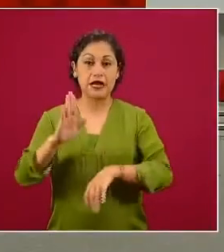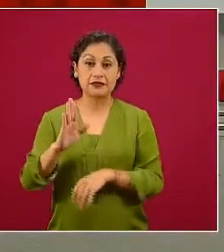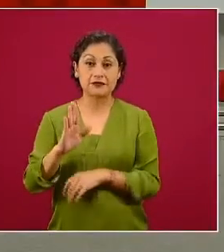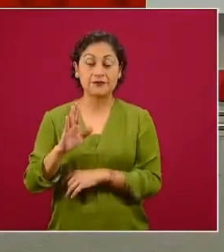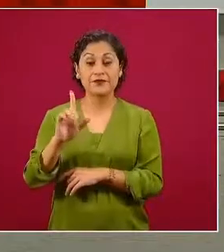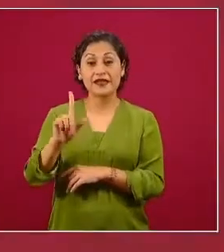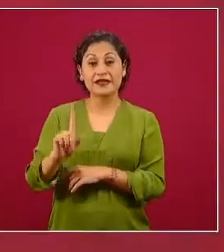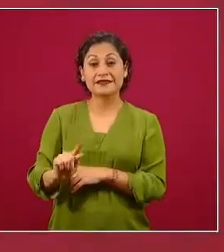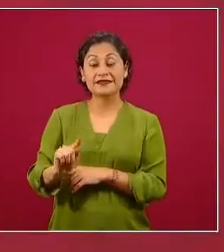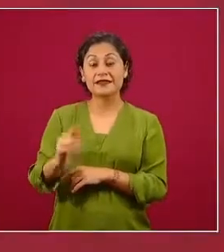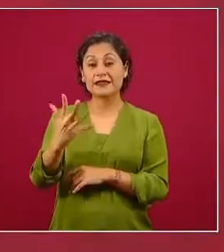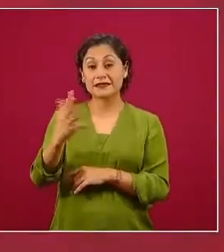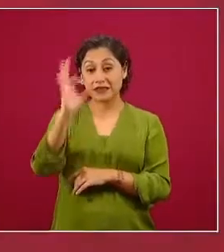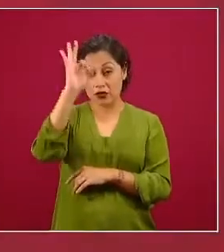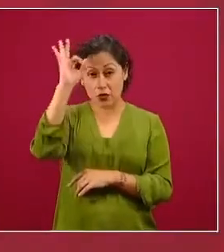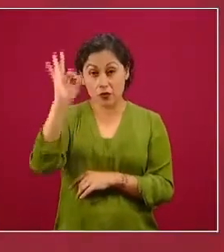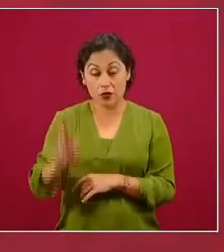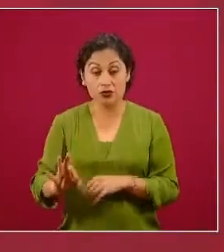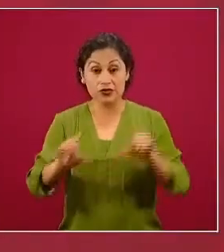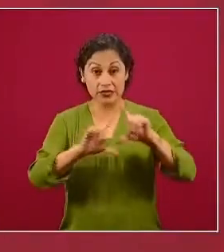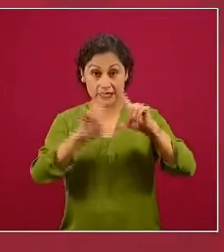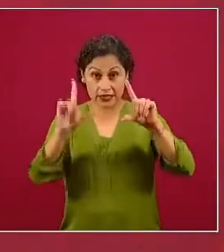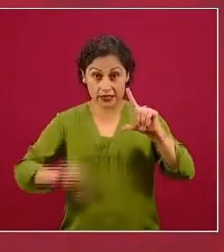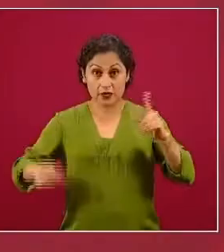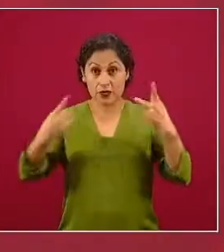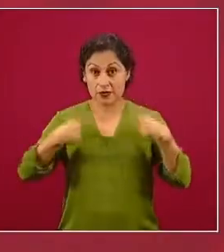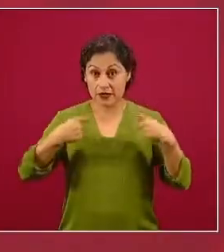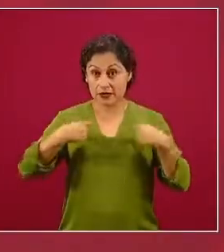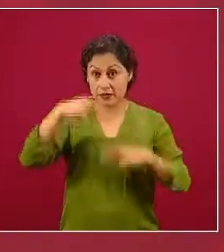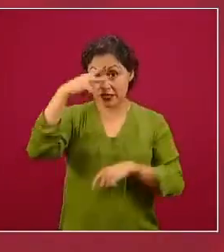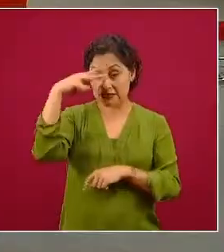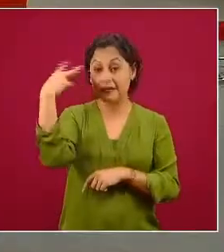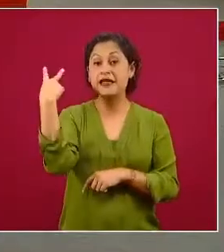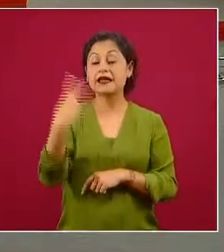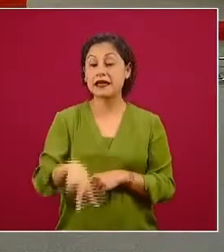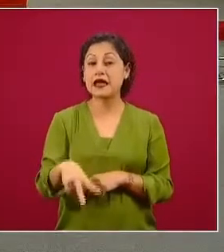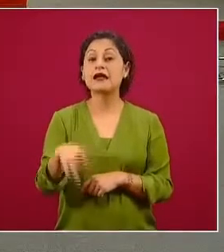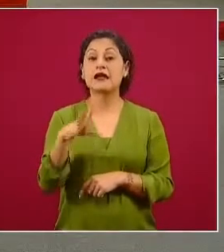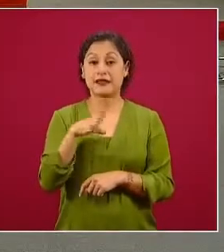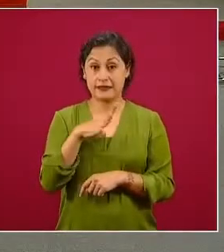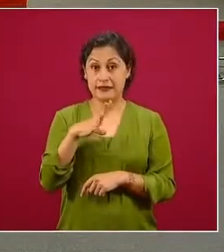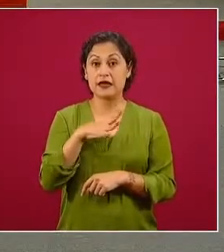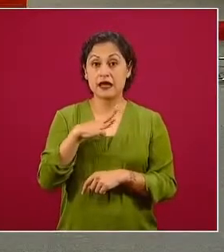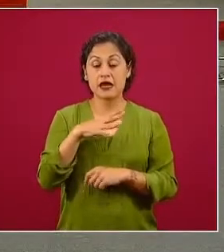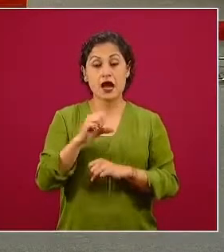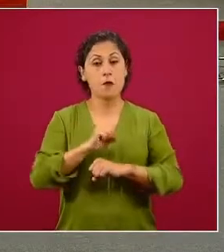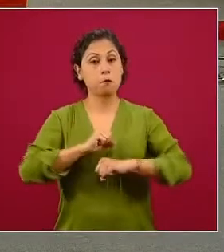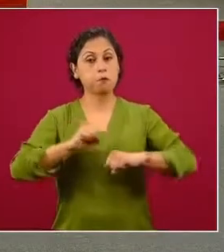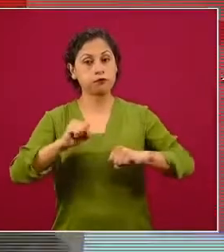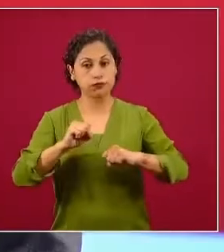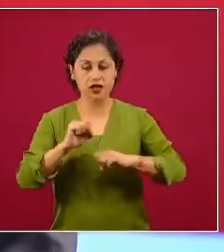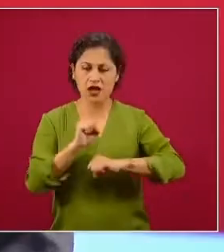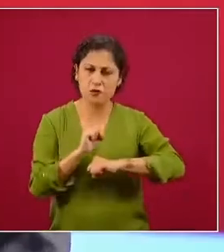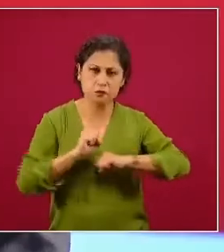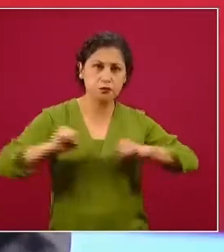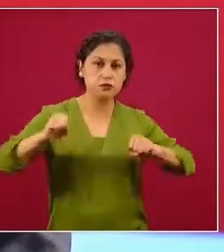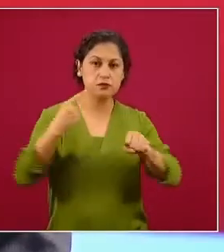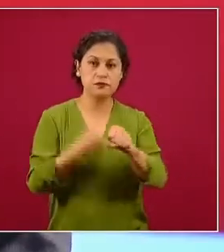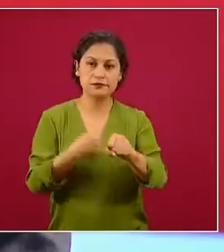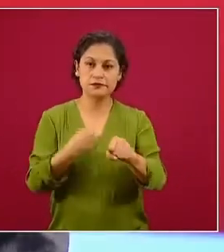75%, 3/4 partes de la población mexicana tiene sobrepeso u obesidad, de la población mayor de 20